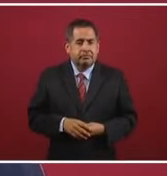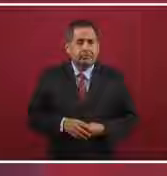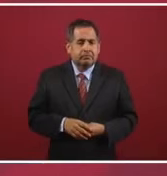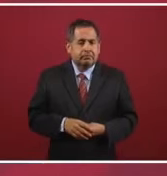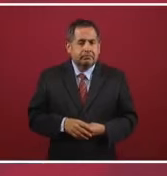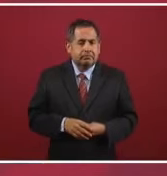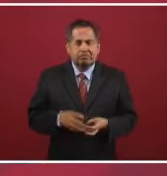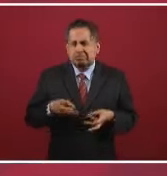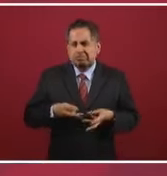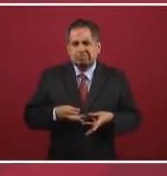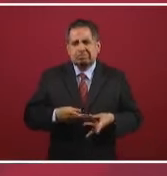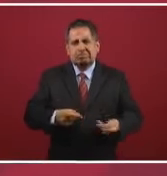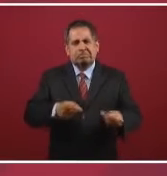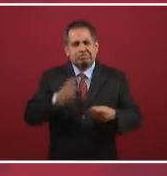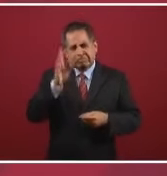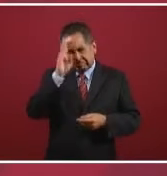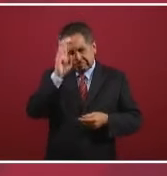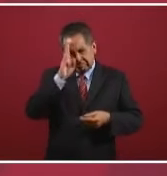derroche,